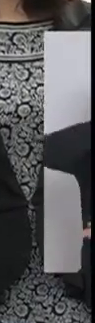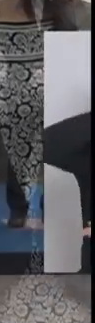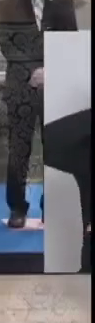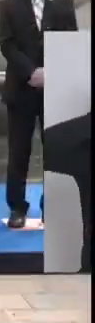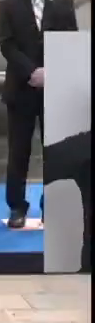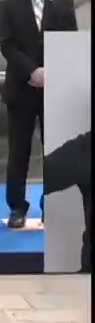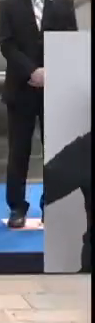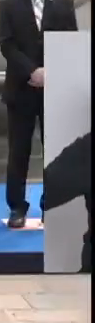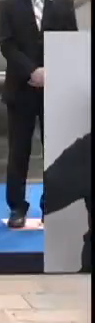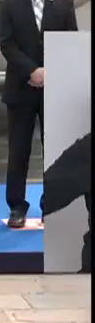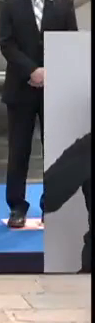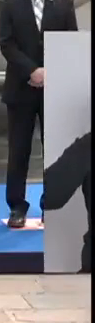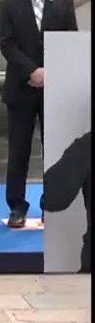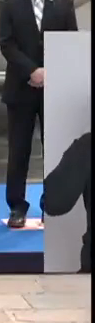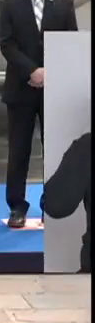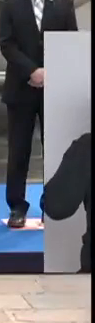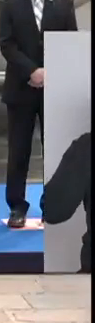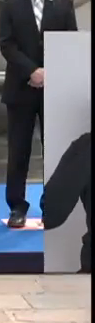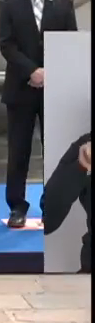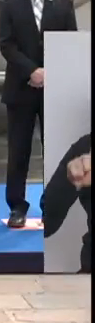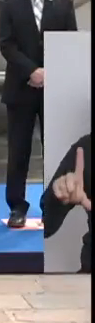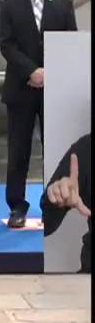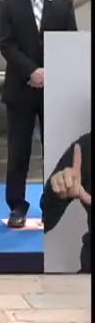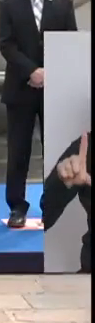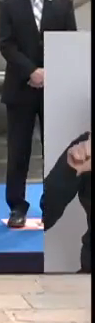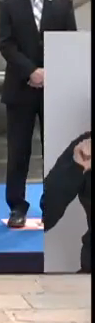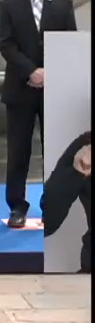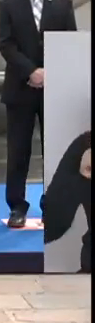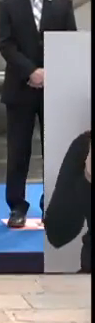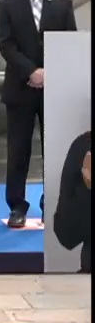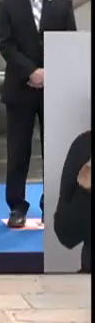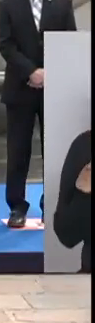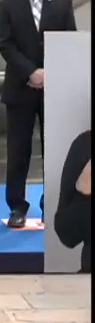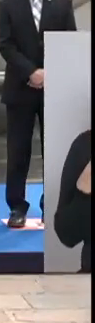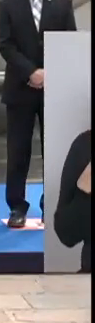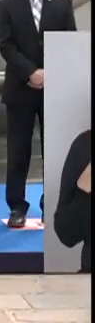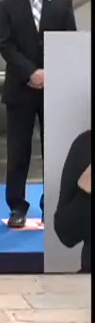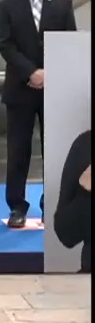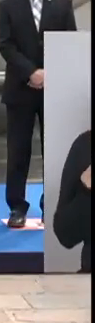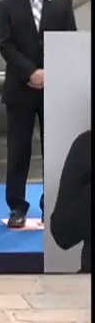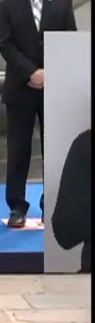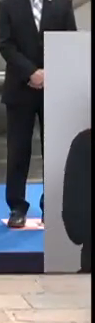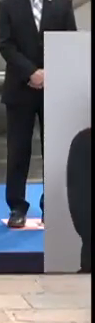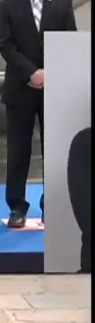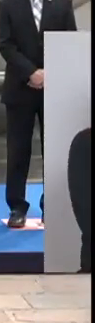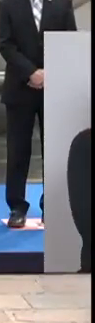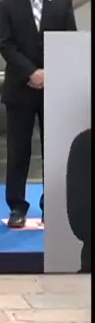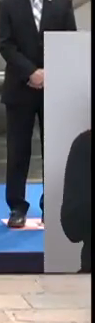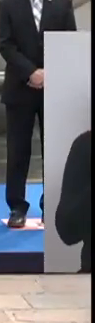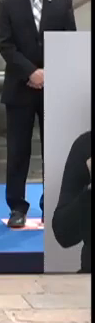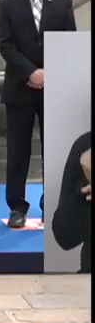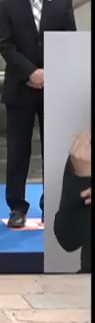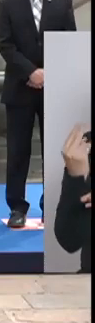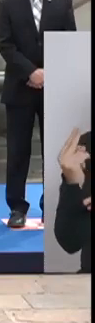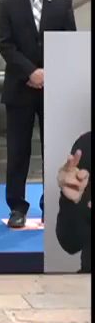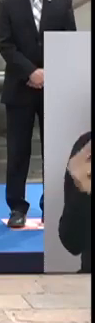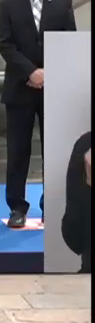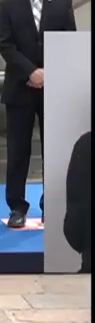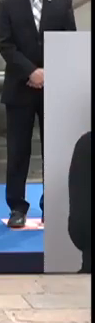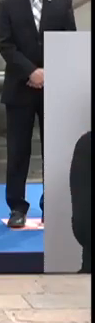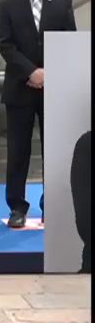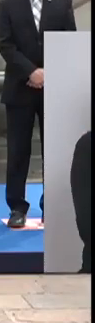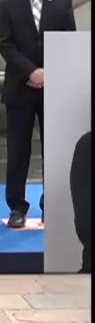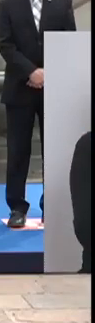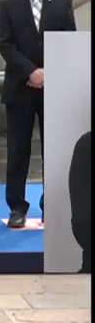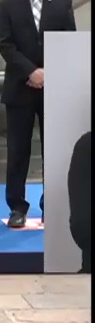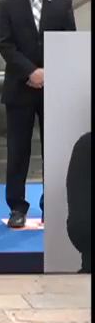que todavía no han podido retirar su primero o su segundo retiro del 10%, justamente porque la reforma civil hace